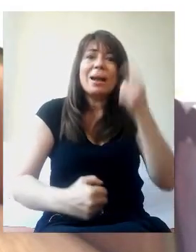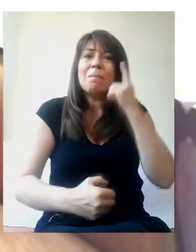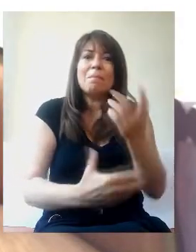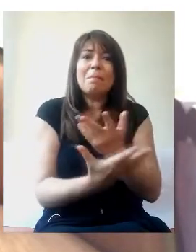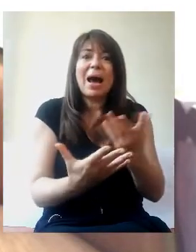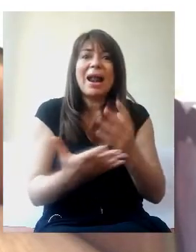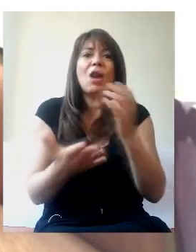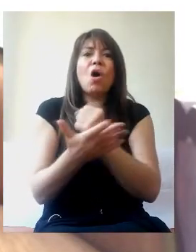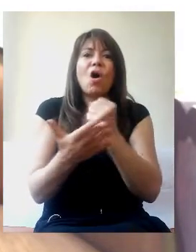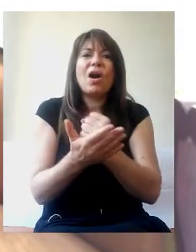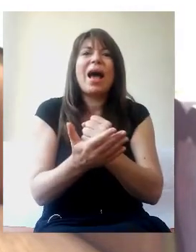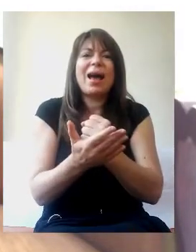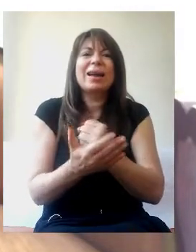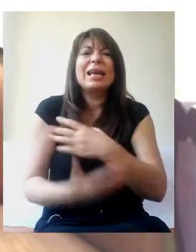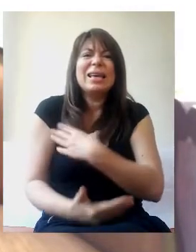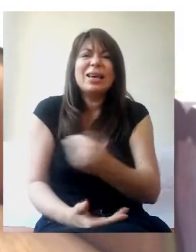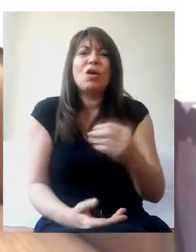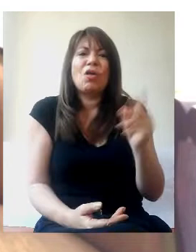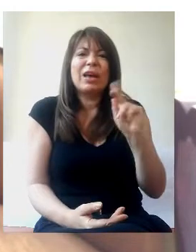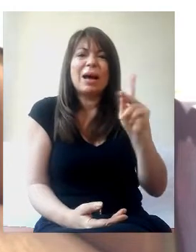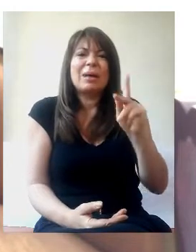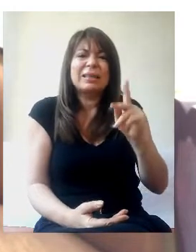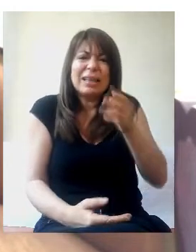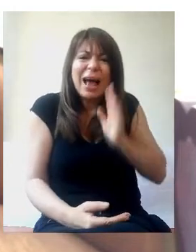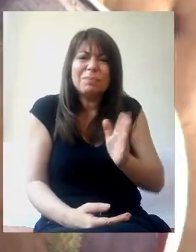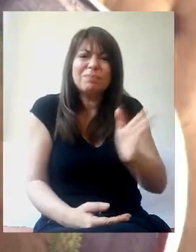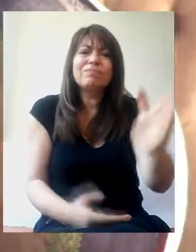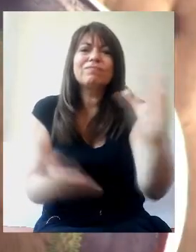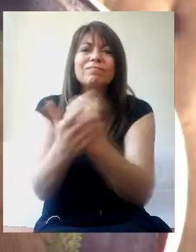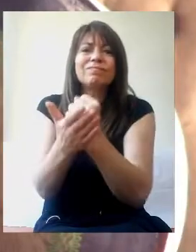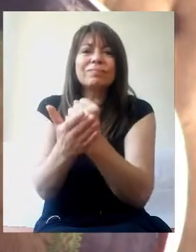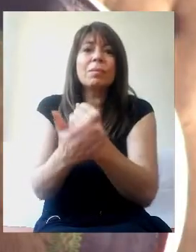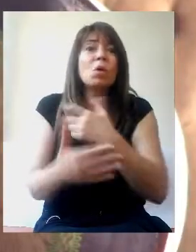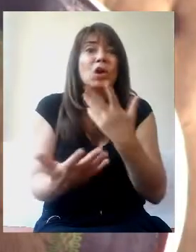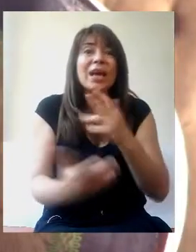discapacidad adelante. Porque con el Señor todo es posible,